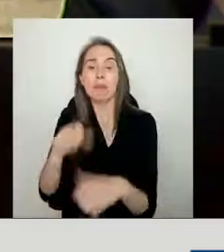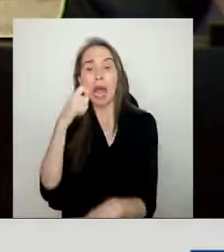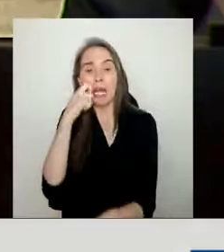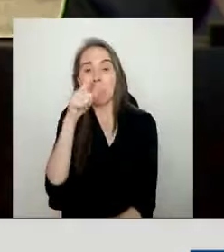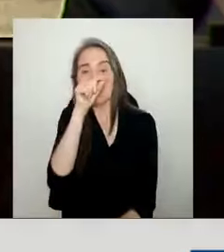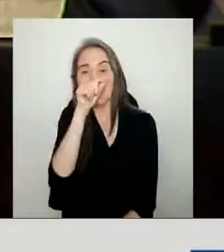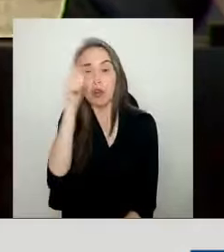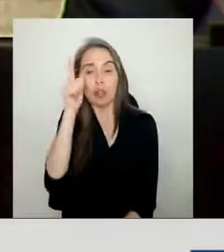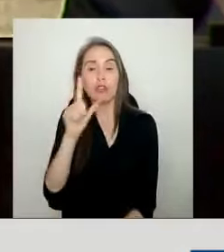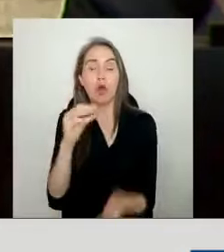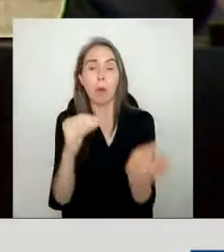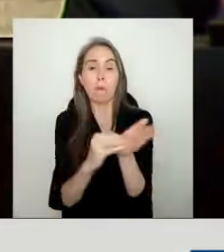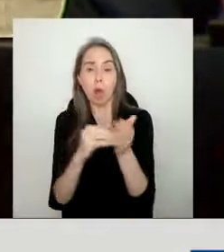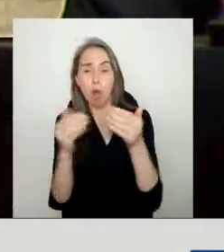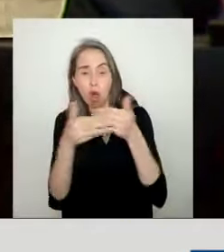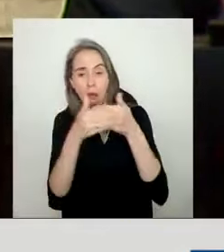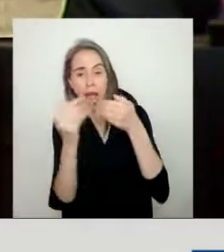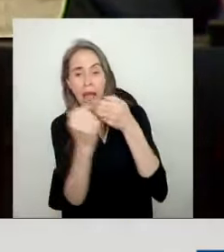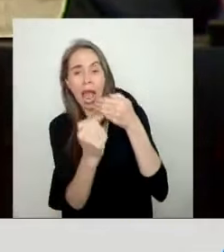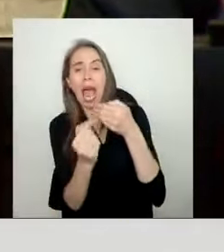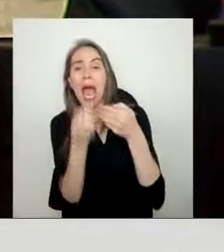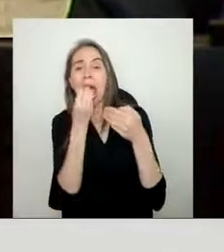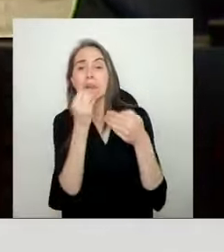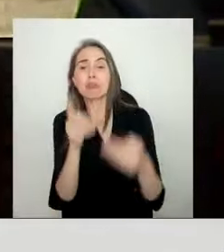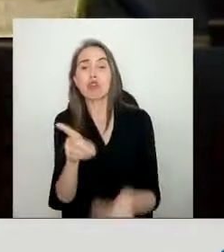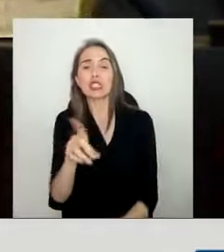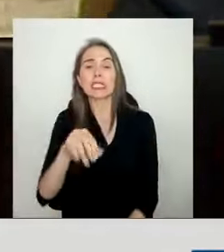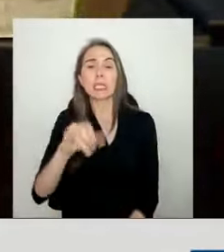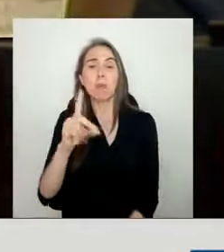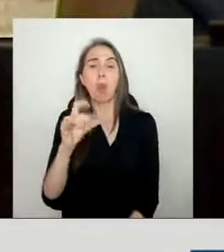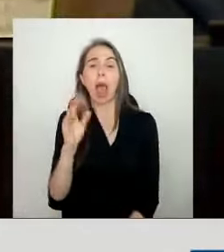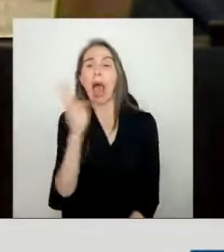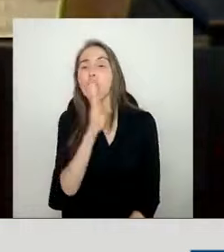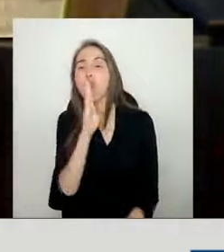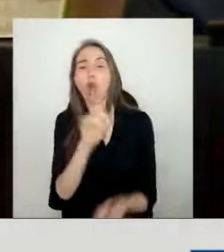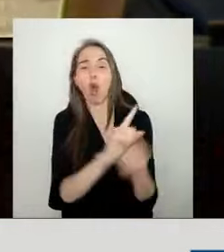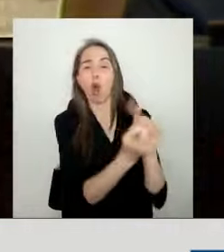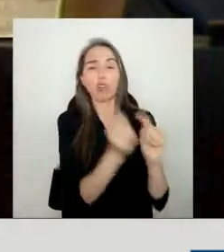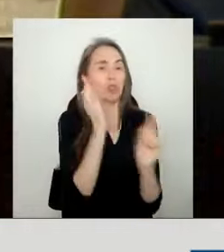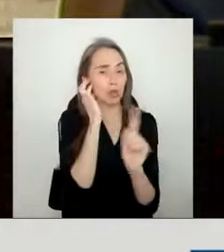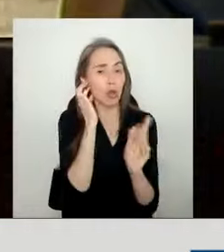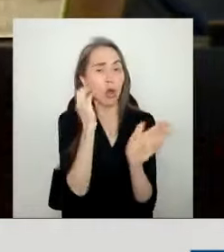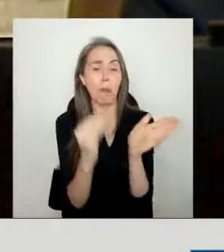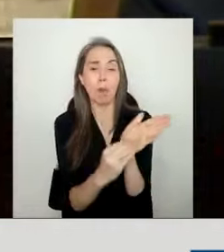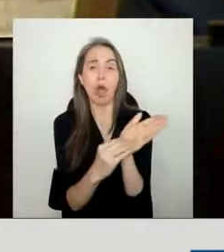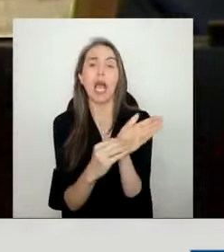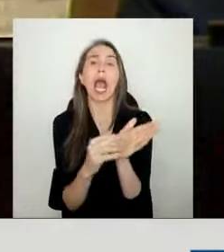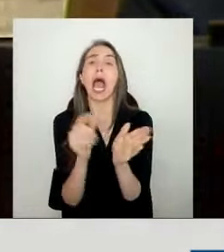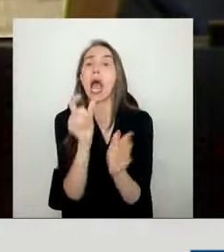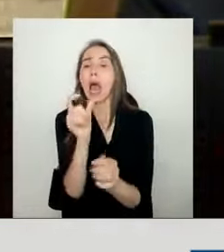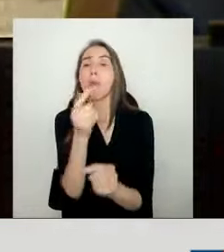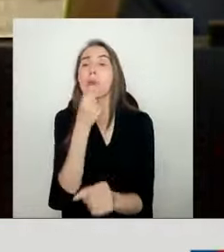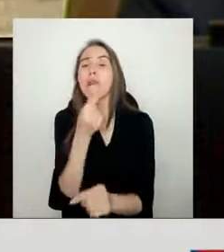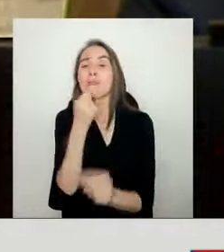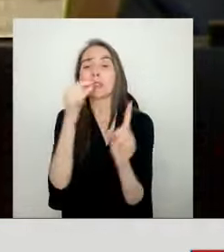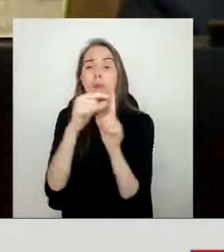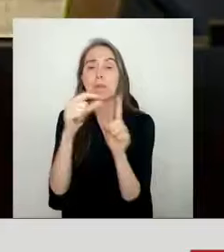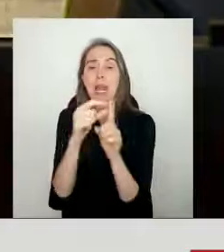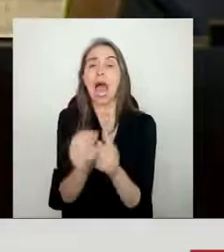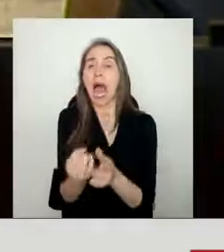la gente no va a entender lo que es sino que claramente diga alimento sin contenido animal mire muy